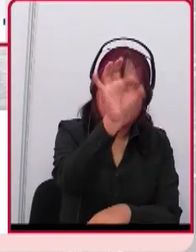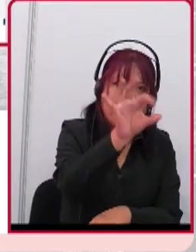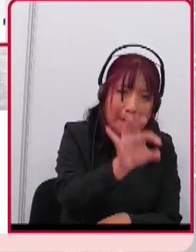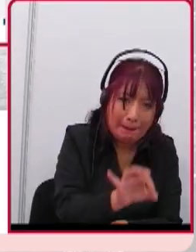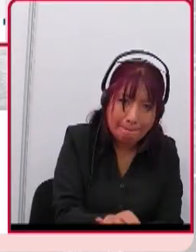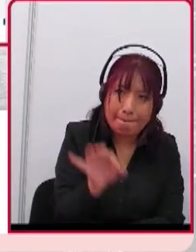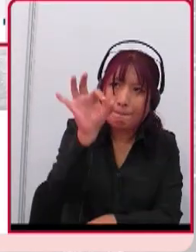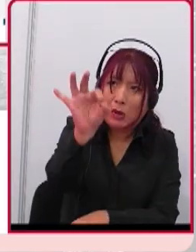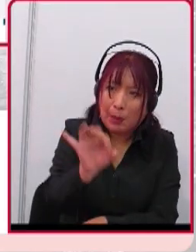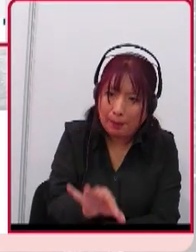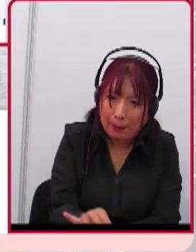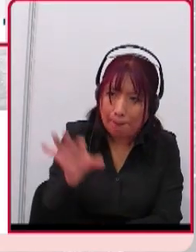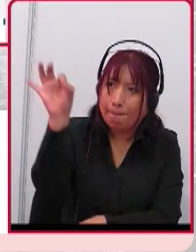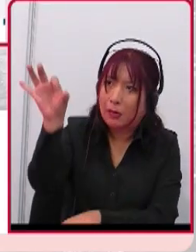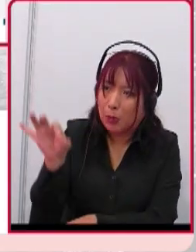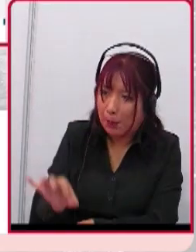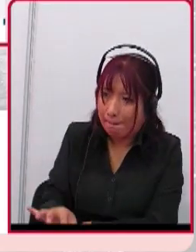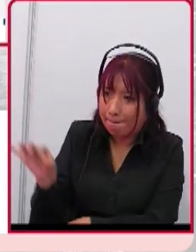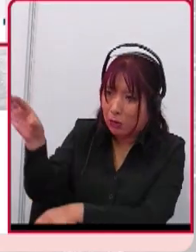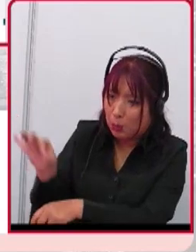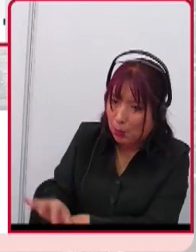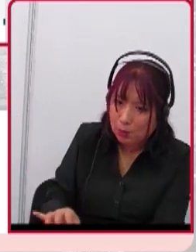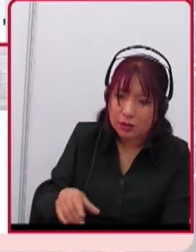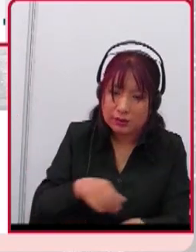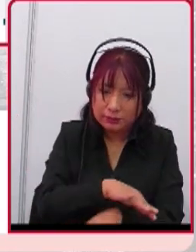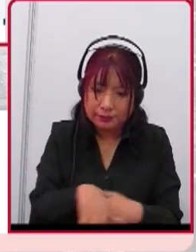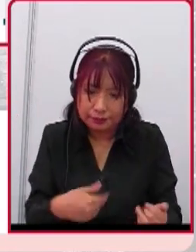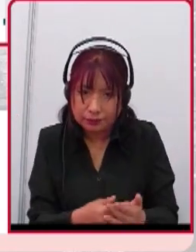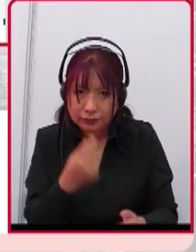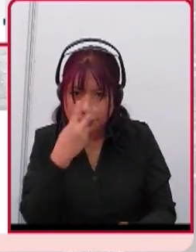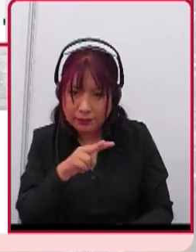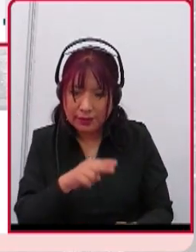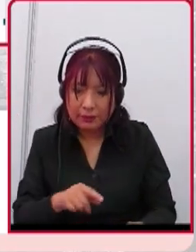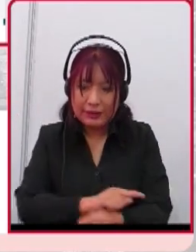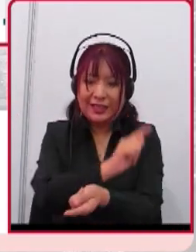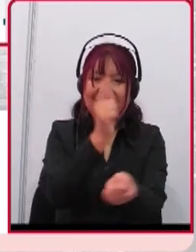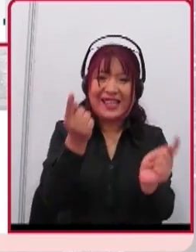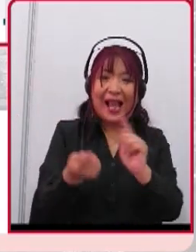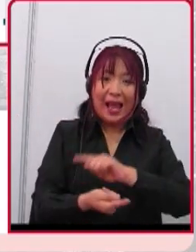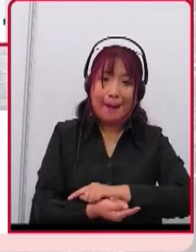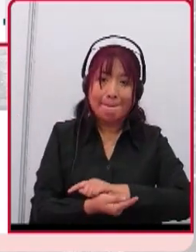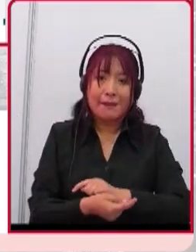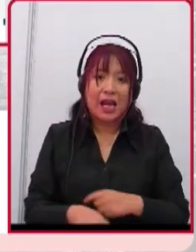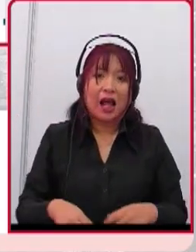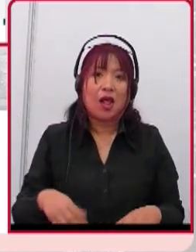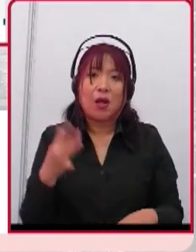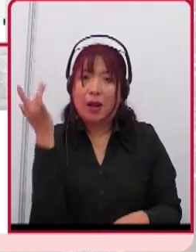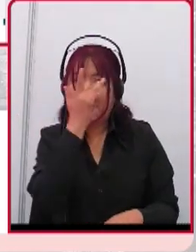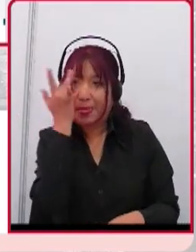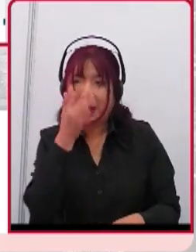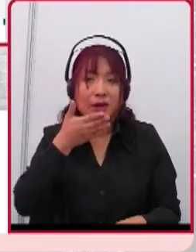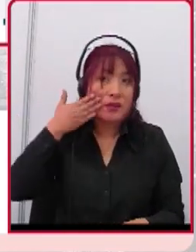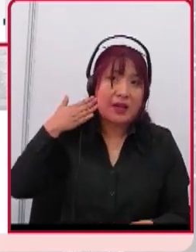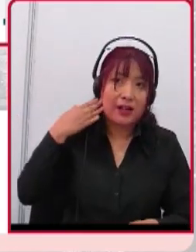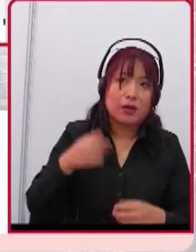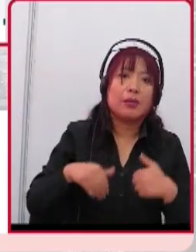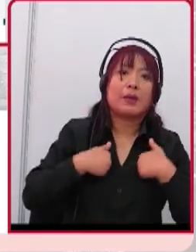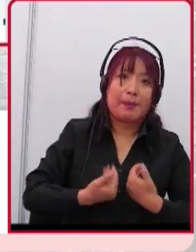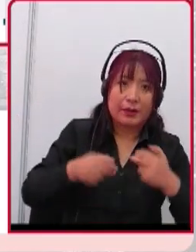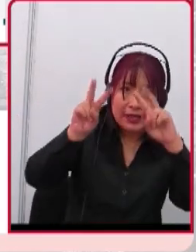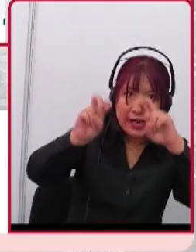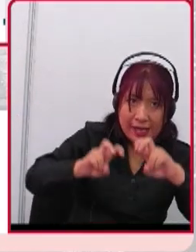ha tomado y se ha extraído las imágenes, se ha pasado a una escala en grises y con ello se ha podido analizar nuestro proyecto. Tenemos también